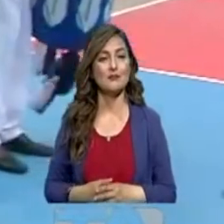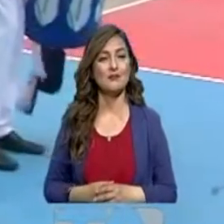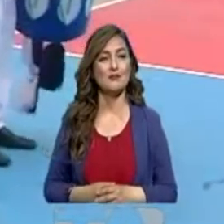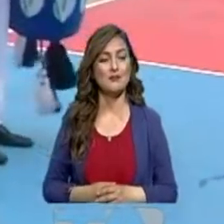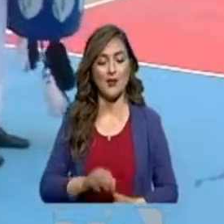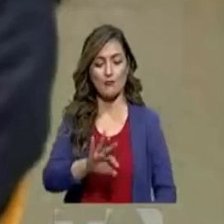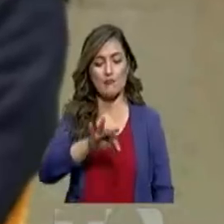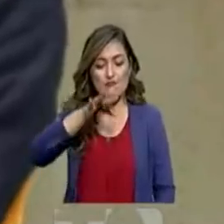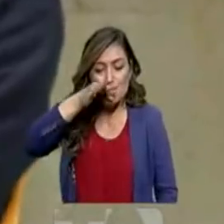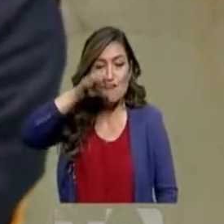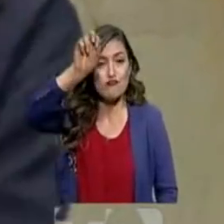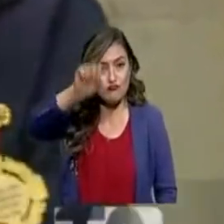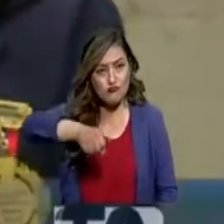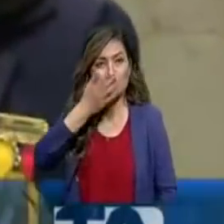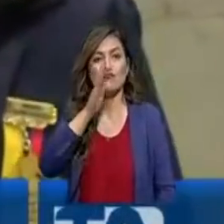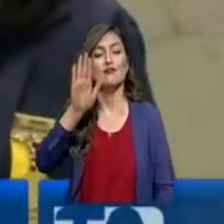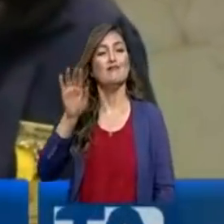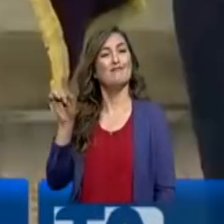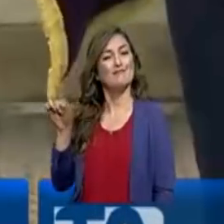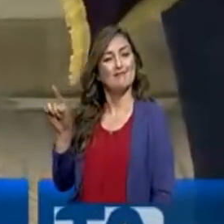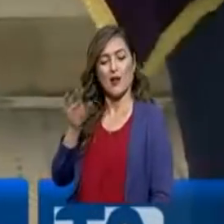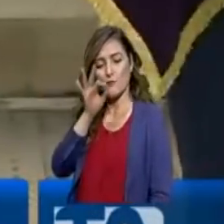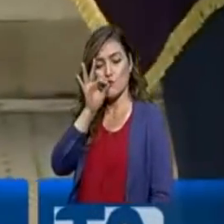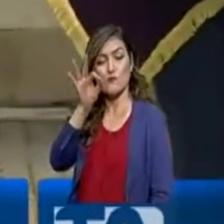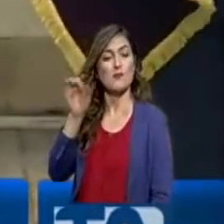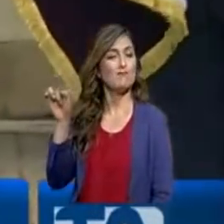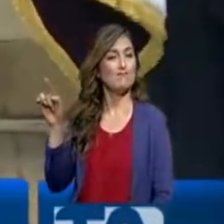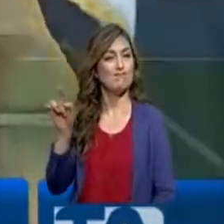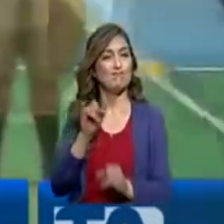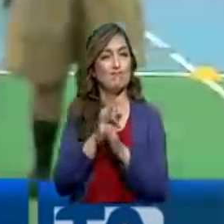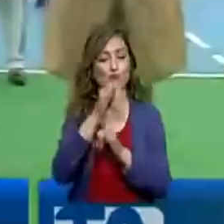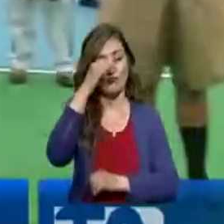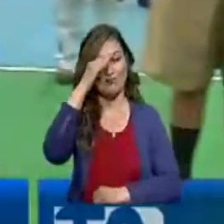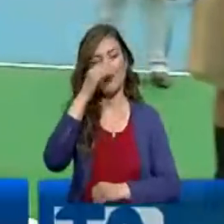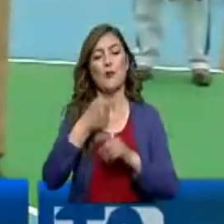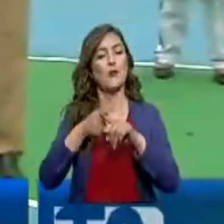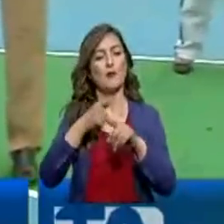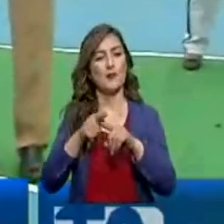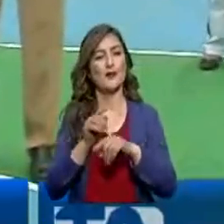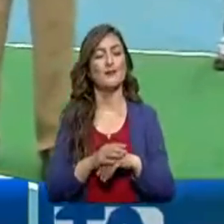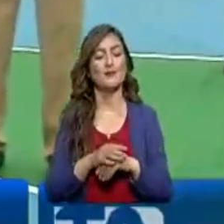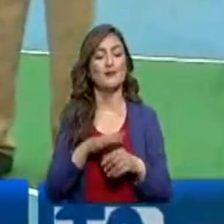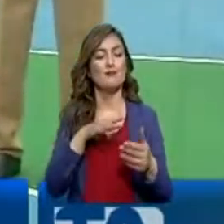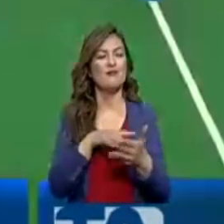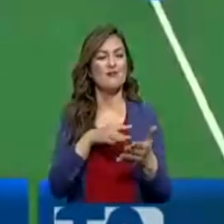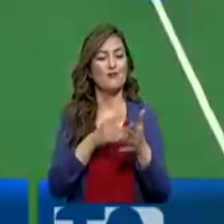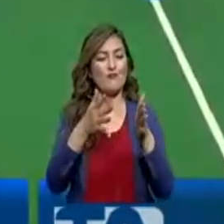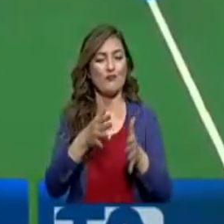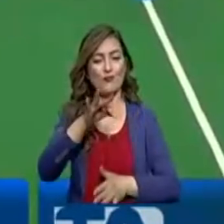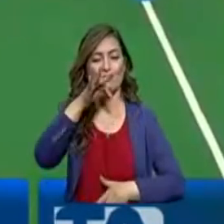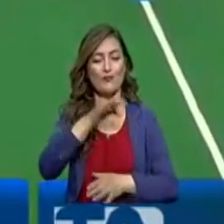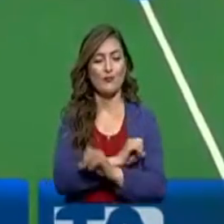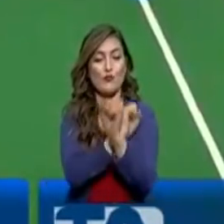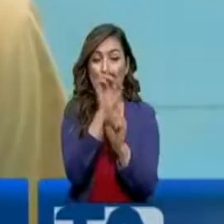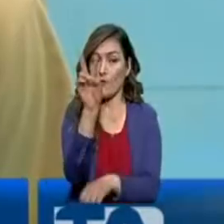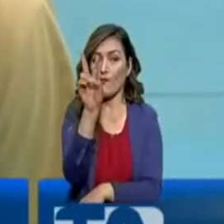Sí, juro, fue la frase que con gran patriotismo se escuchó en las instituciones académicas en las cuales se llevó a cabo el juramento a la bandera la mañana